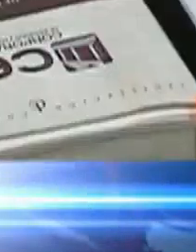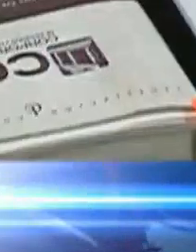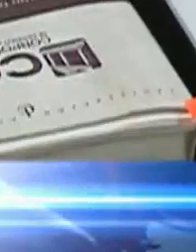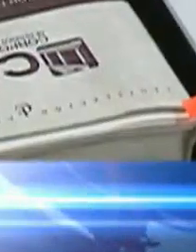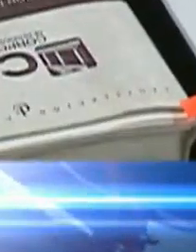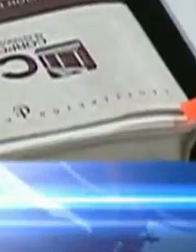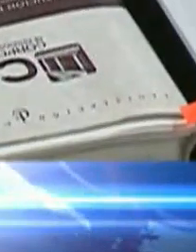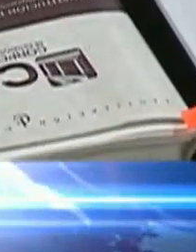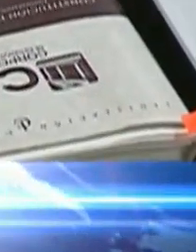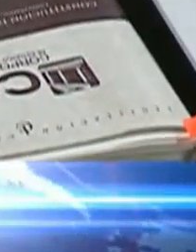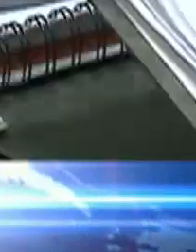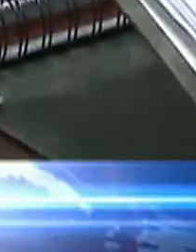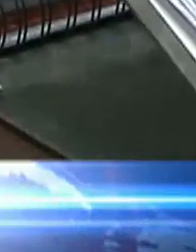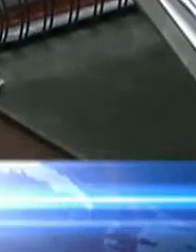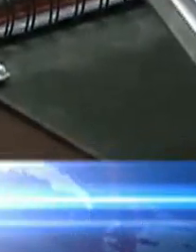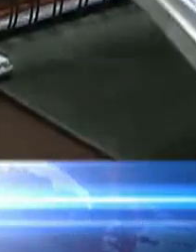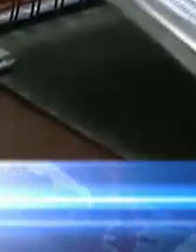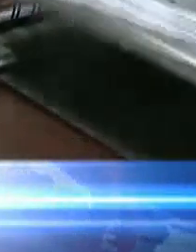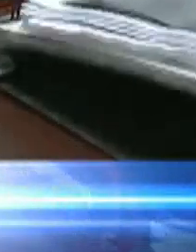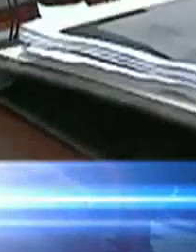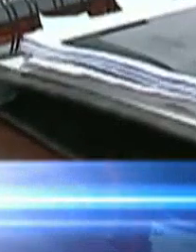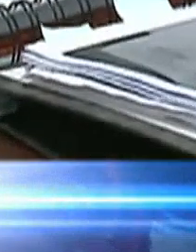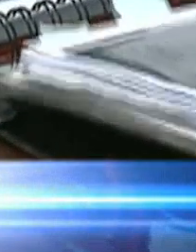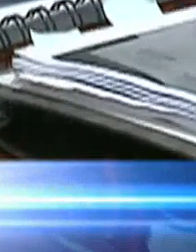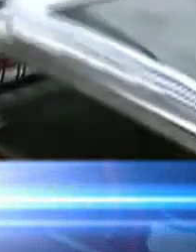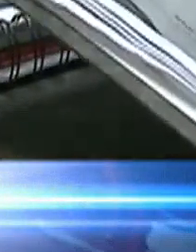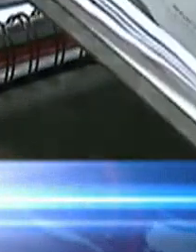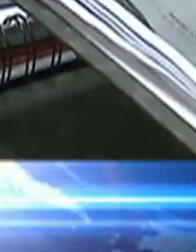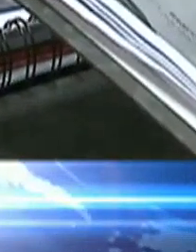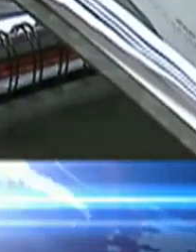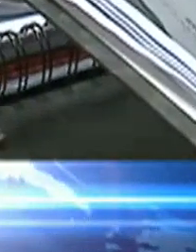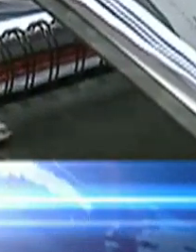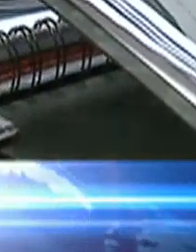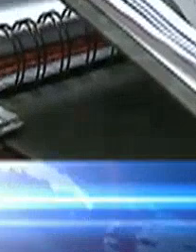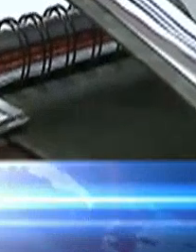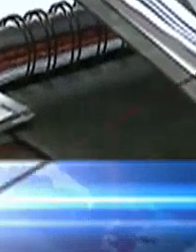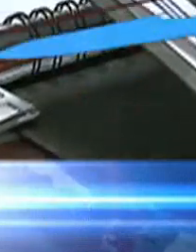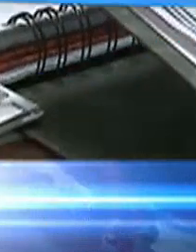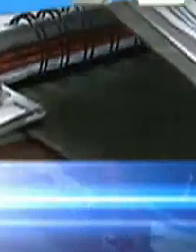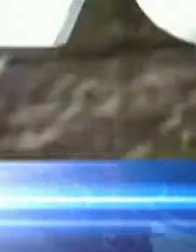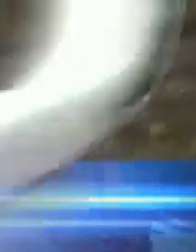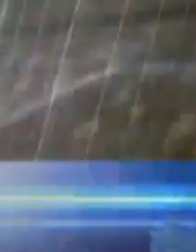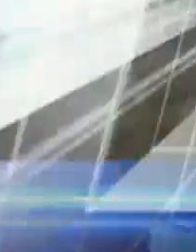revuelta policial del 30S.